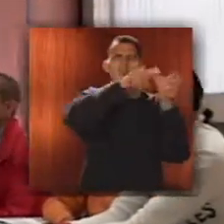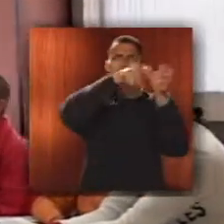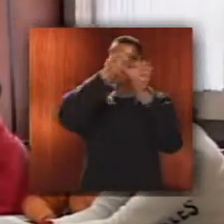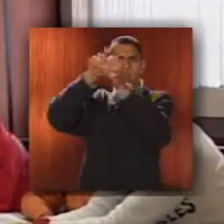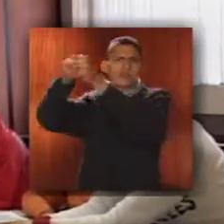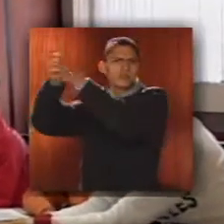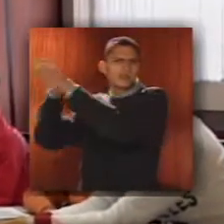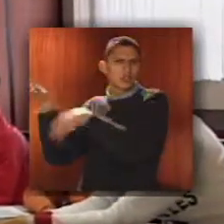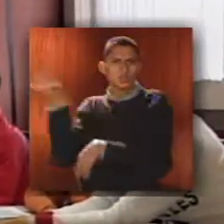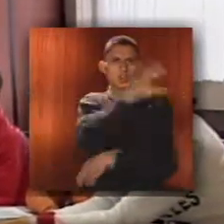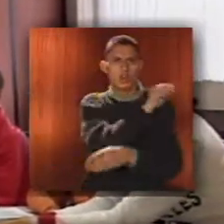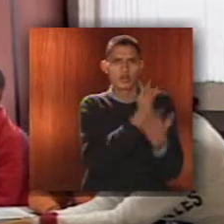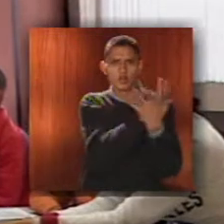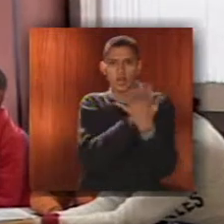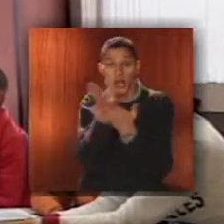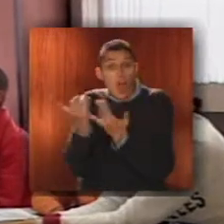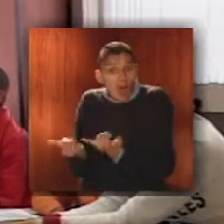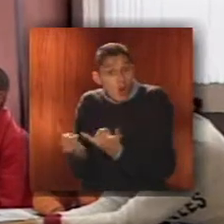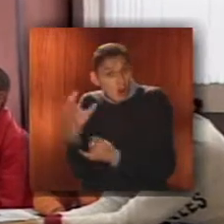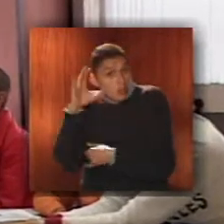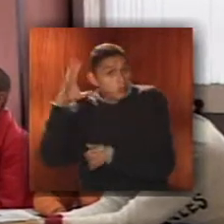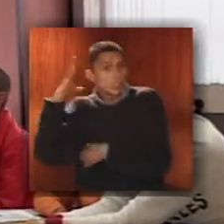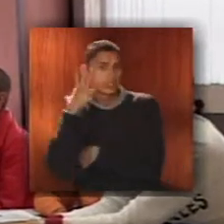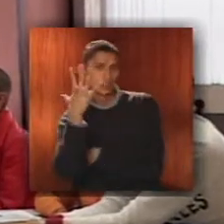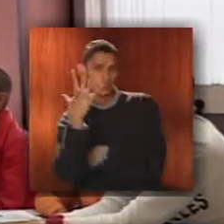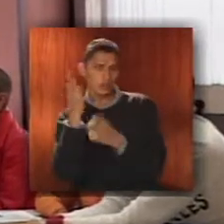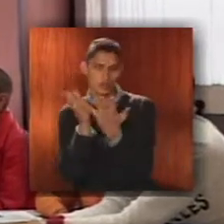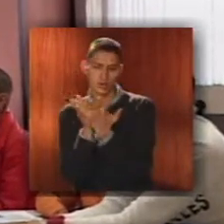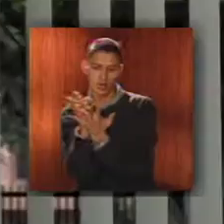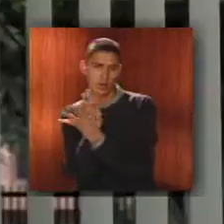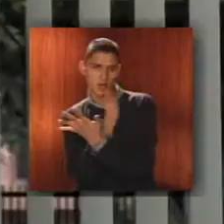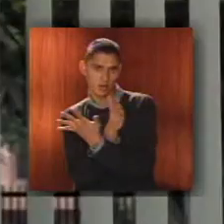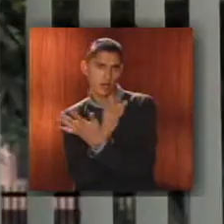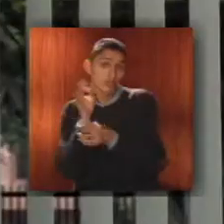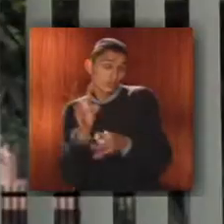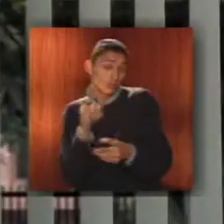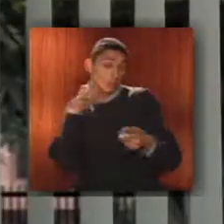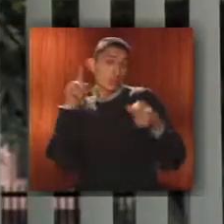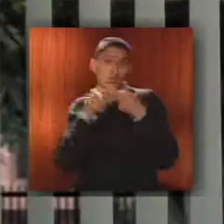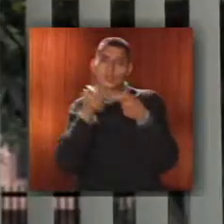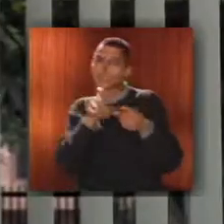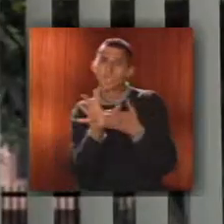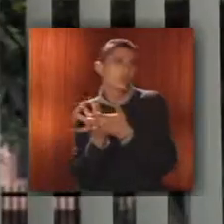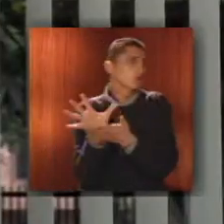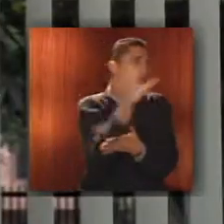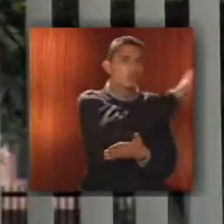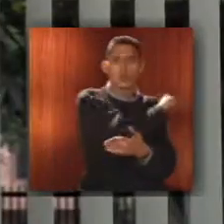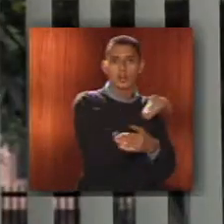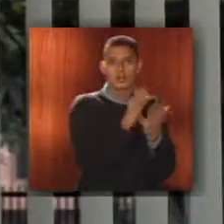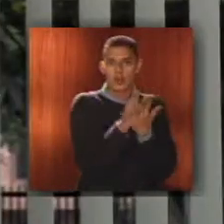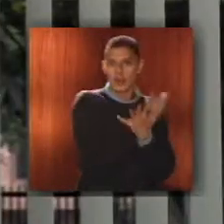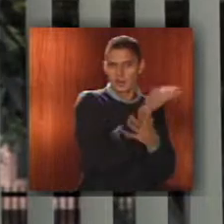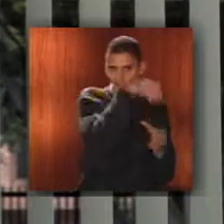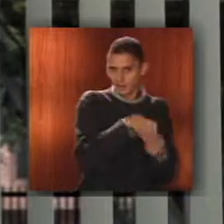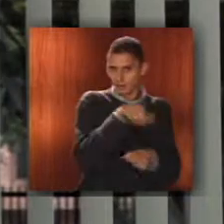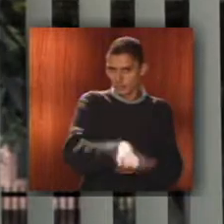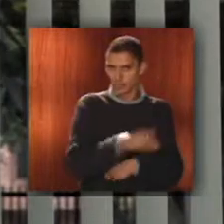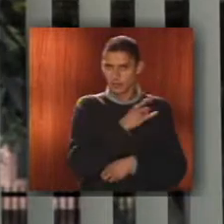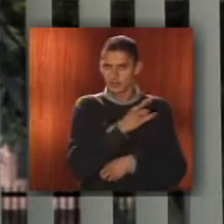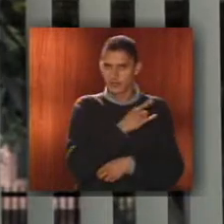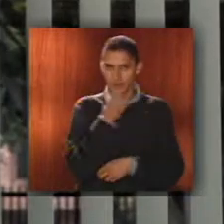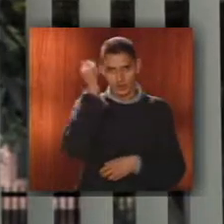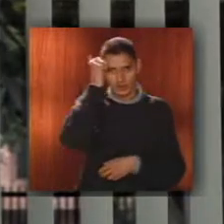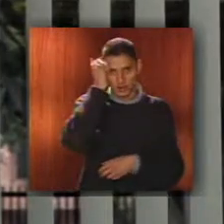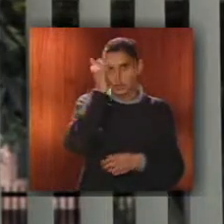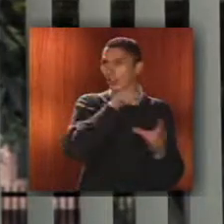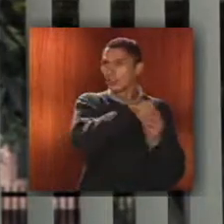va creciendo, los sordos van estando en todas las carreras, actualmente pues están en cinco de los programas y la idea es que